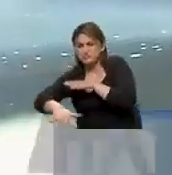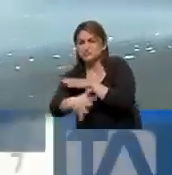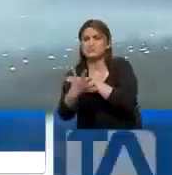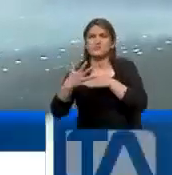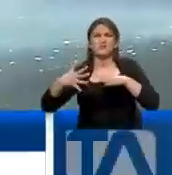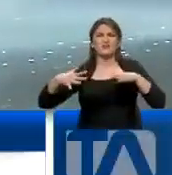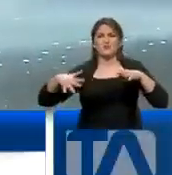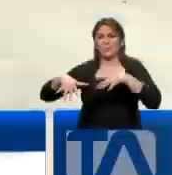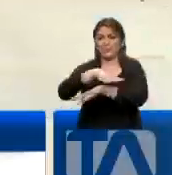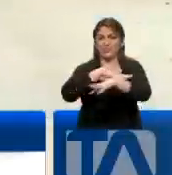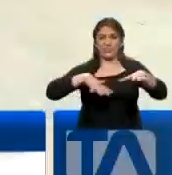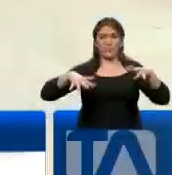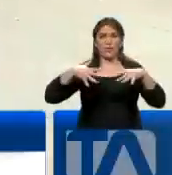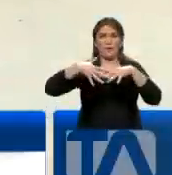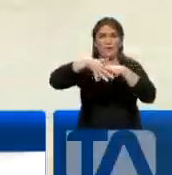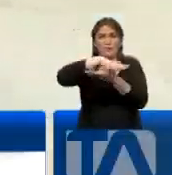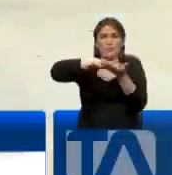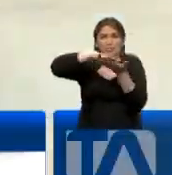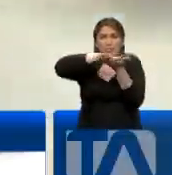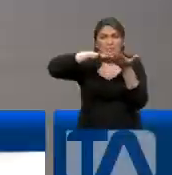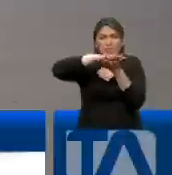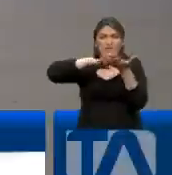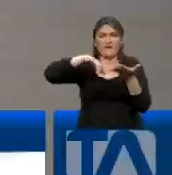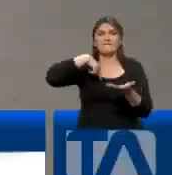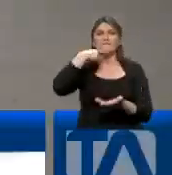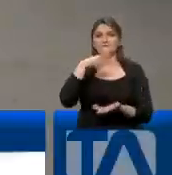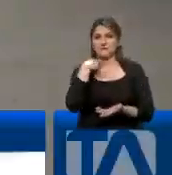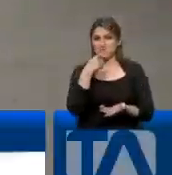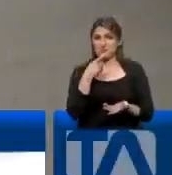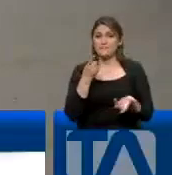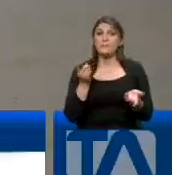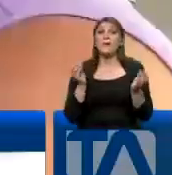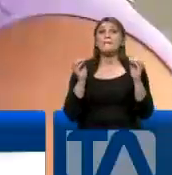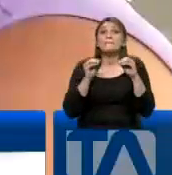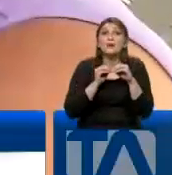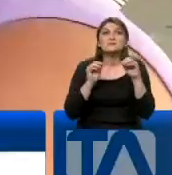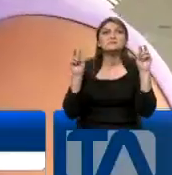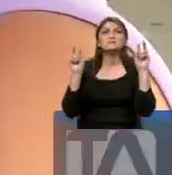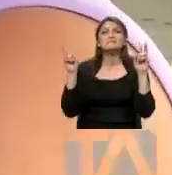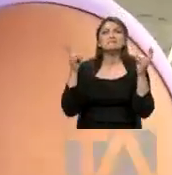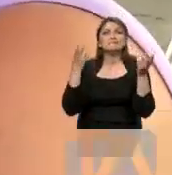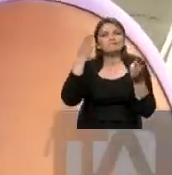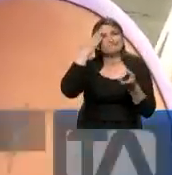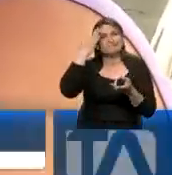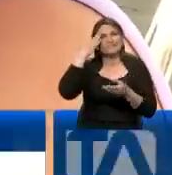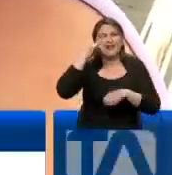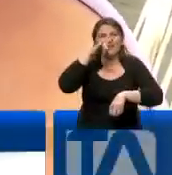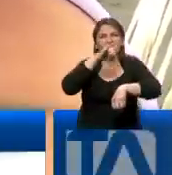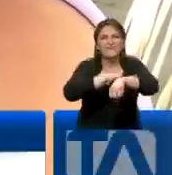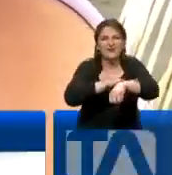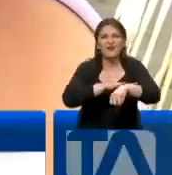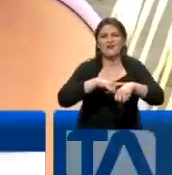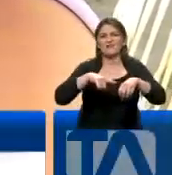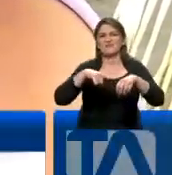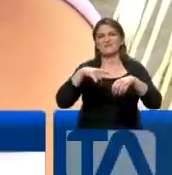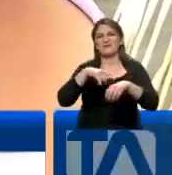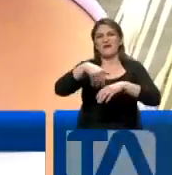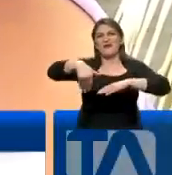urgente que es aplaudida. Sin embargo, hay otros temas que también necesitan celeridad. Todo alcantarillado, las